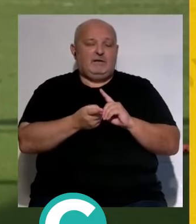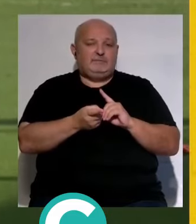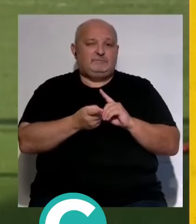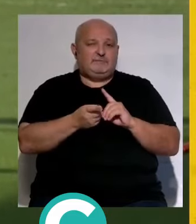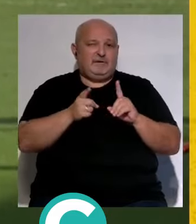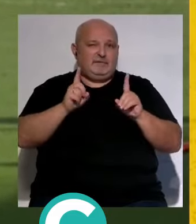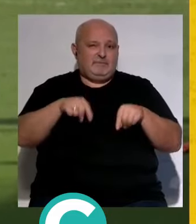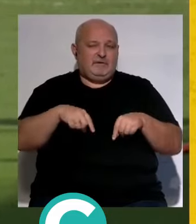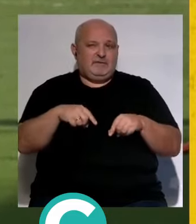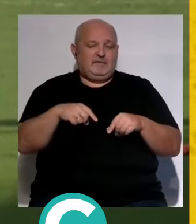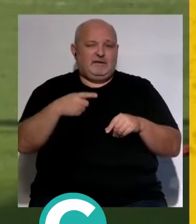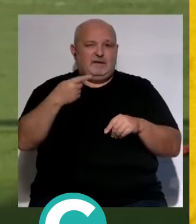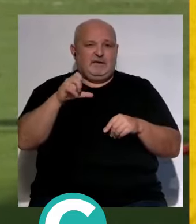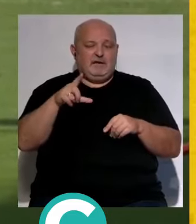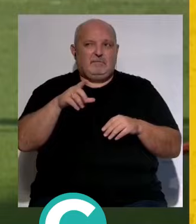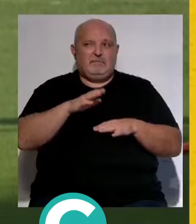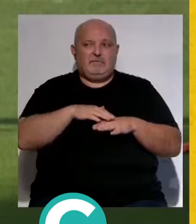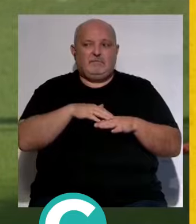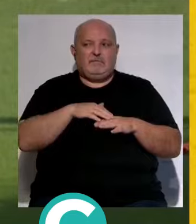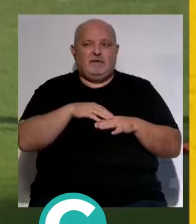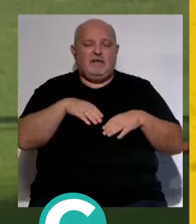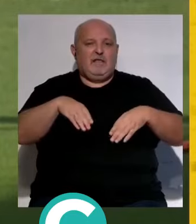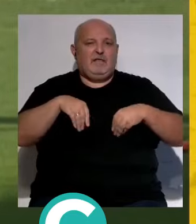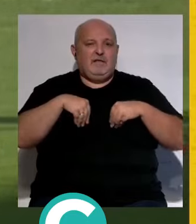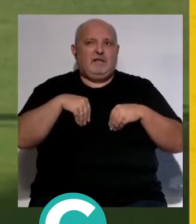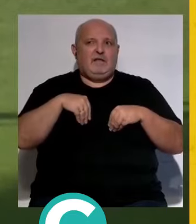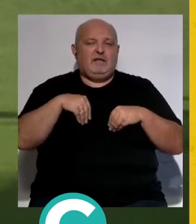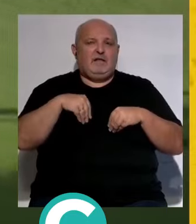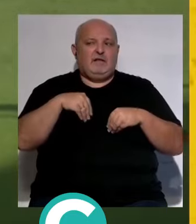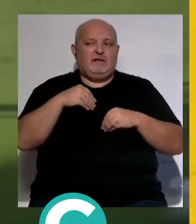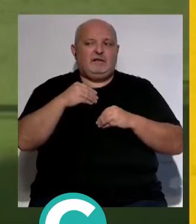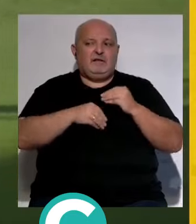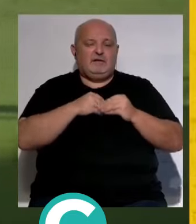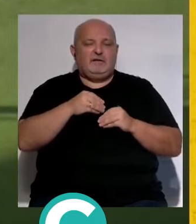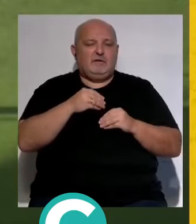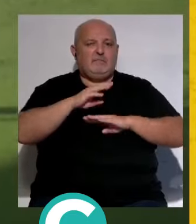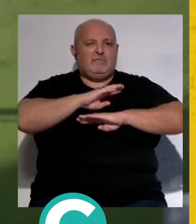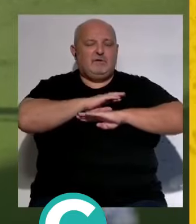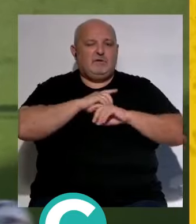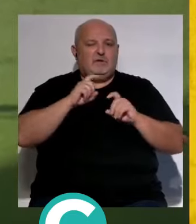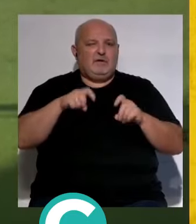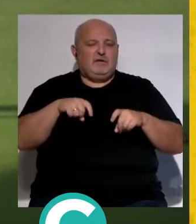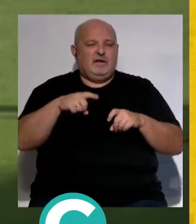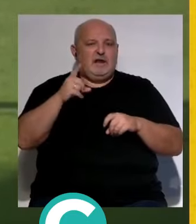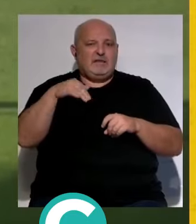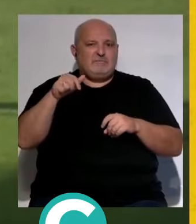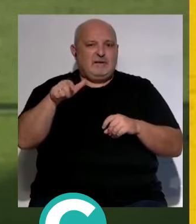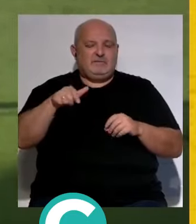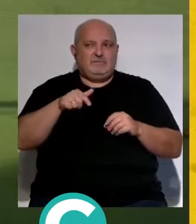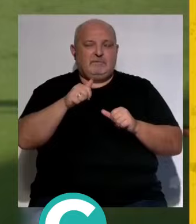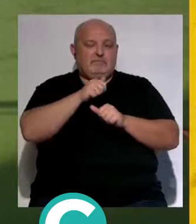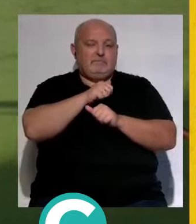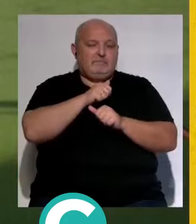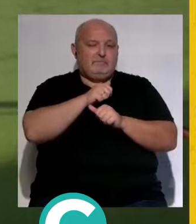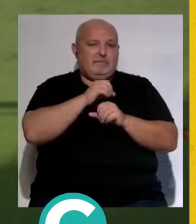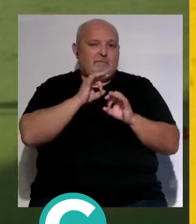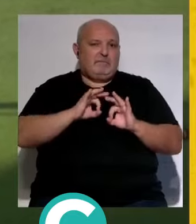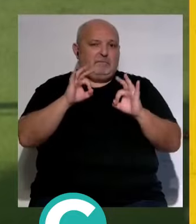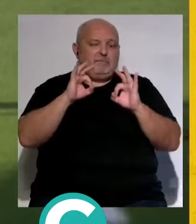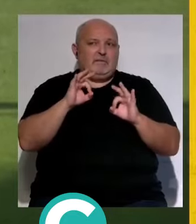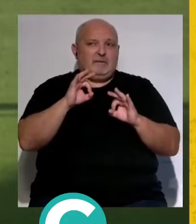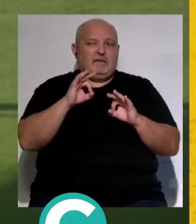rol, evidentemente, de David Gil, porque él puede asumir que puede ser el portero suplente de Conan Ledesma, especialmente viendo el rendimiento